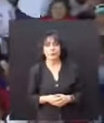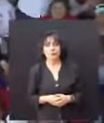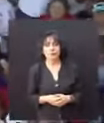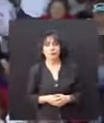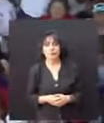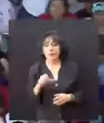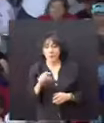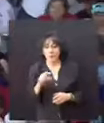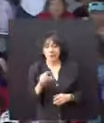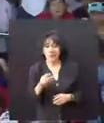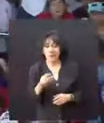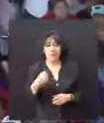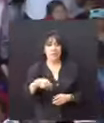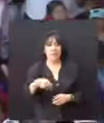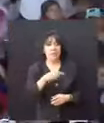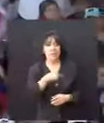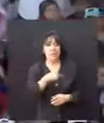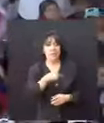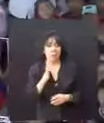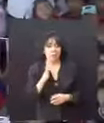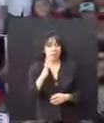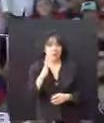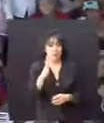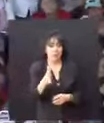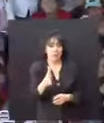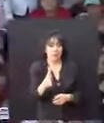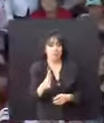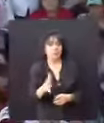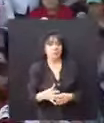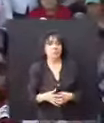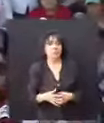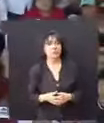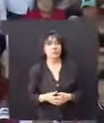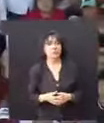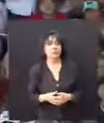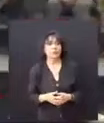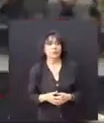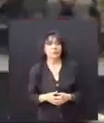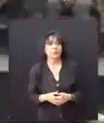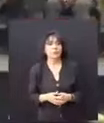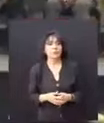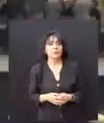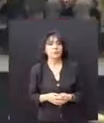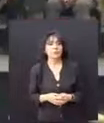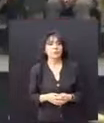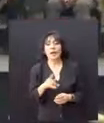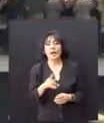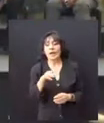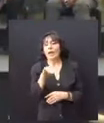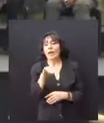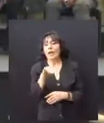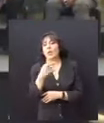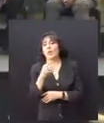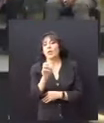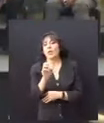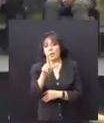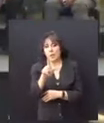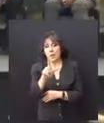También aquí se hicieron varios pozos con Miguel para Chalco.